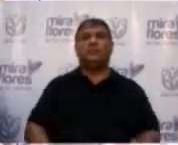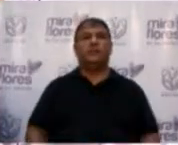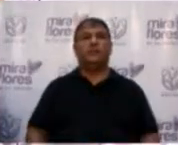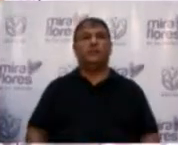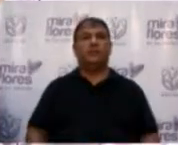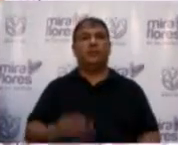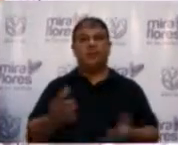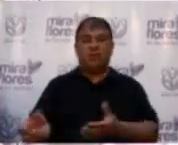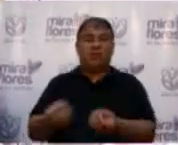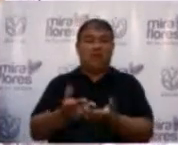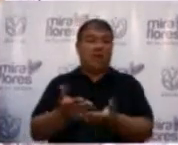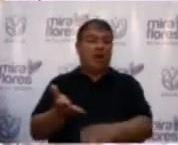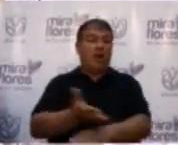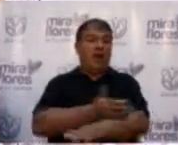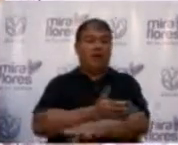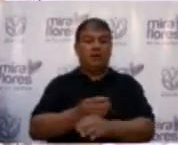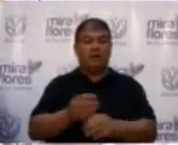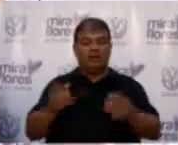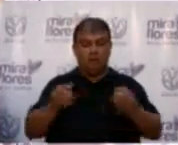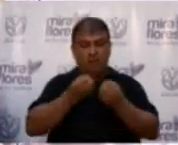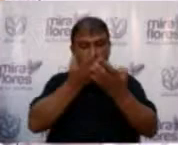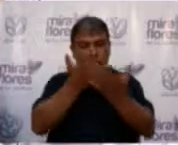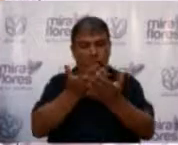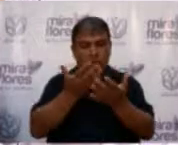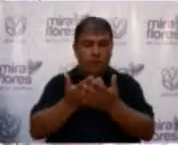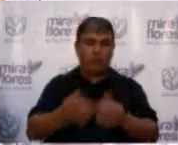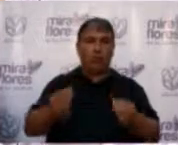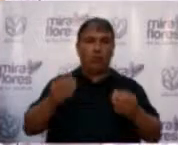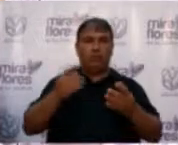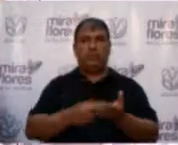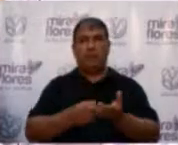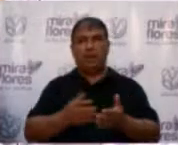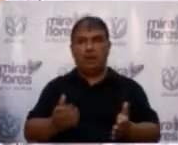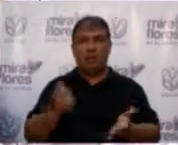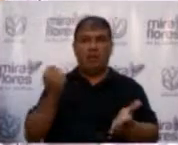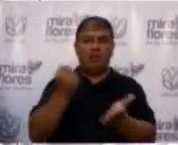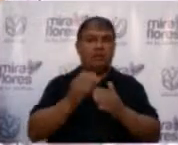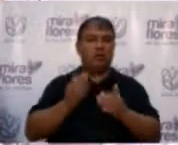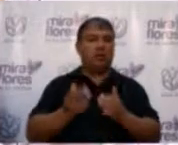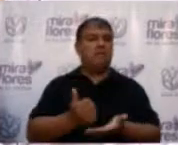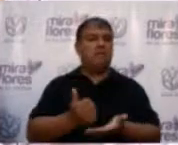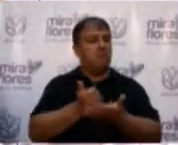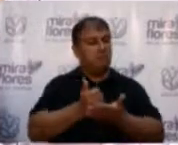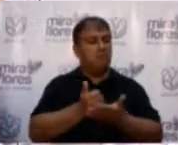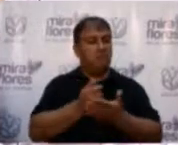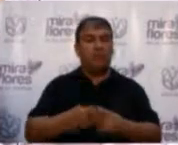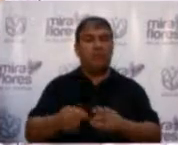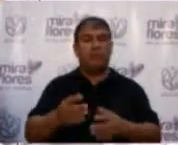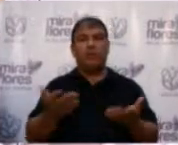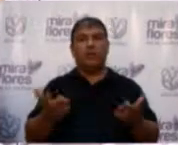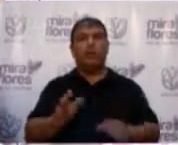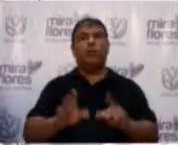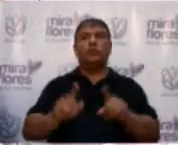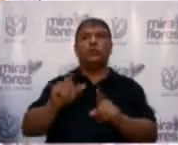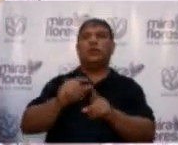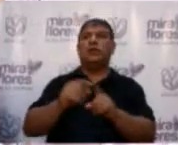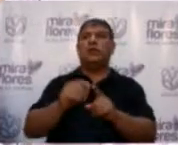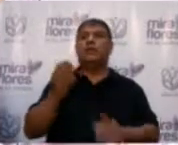Esto viene con un informe y con un dictamen favorable, pero sin perjuicio de eso ofrezco el uso de la